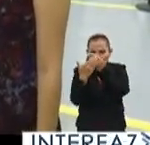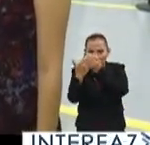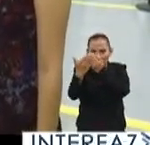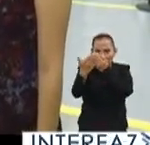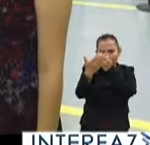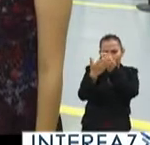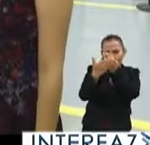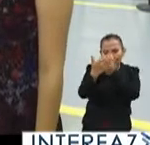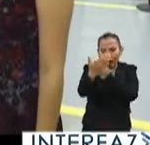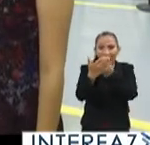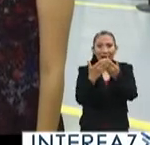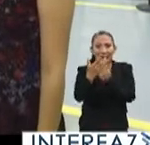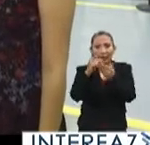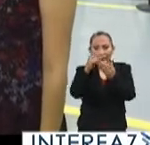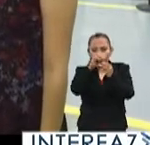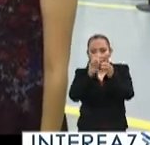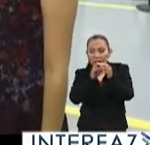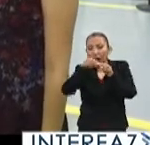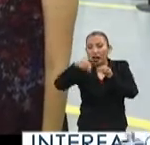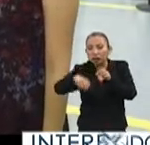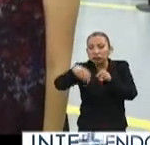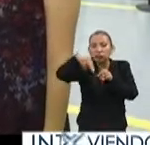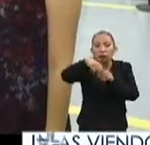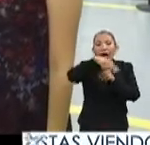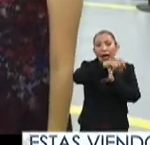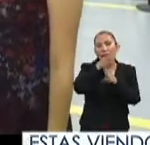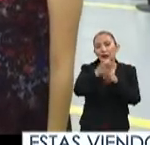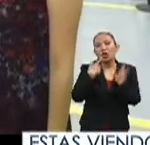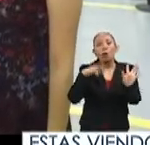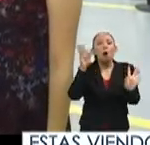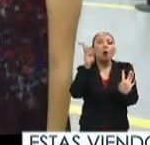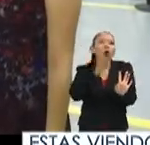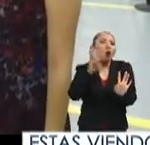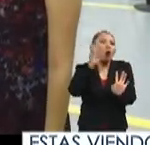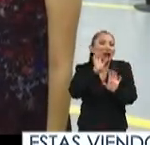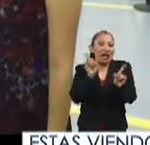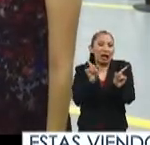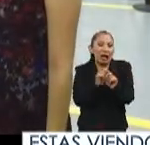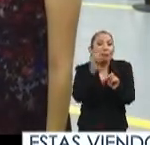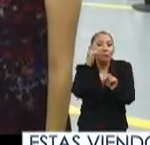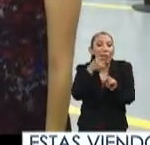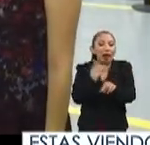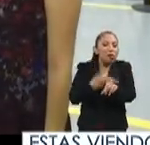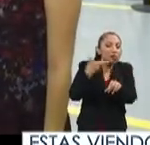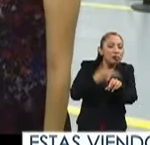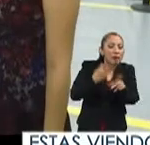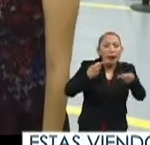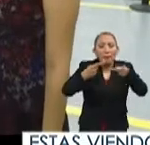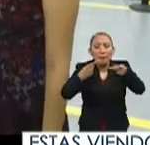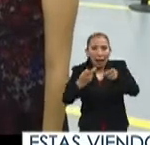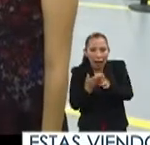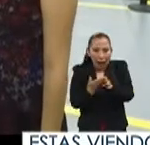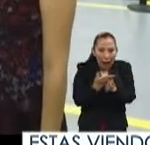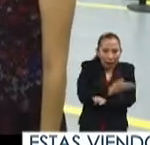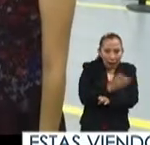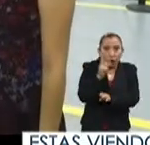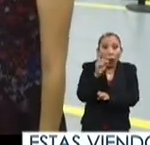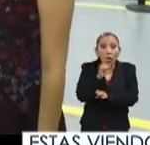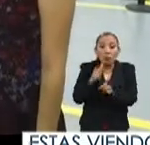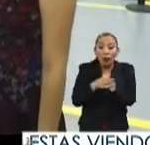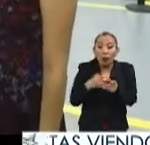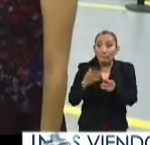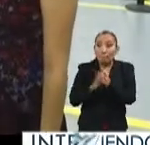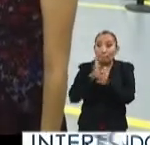asteroide y luego después de ahí salir y explorar. Entonces todos estos son prototipos para hacer procedimientos para prepararnos cuando